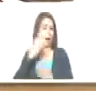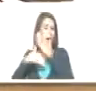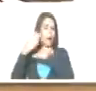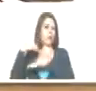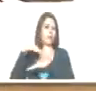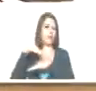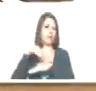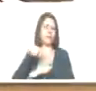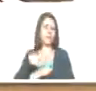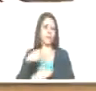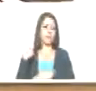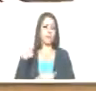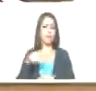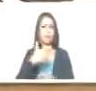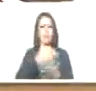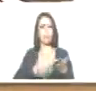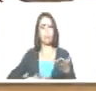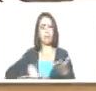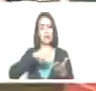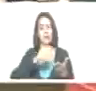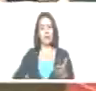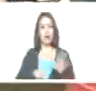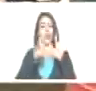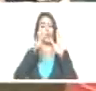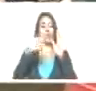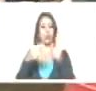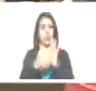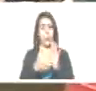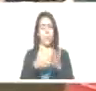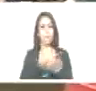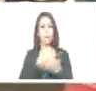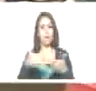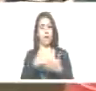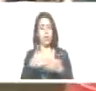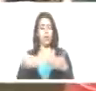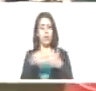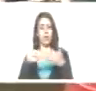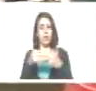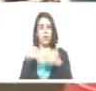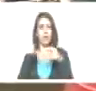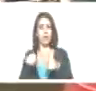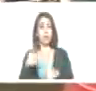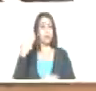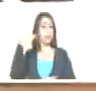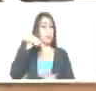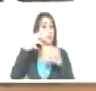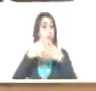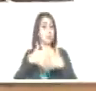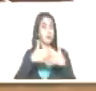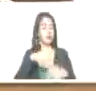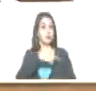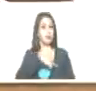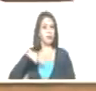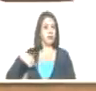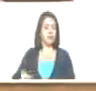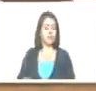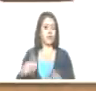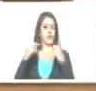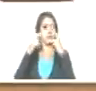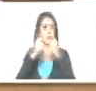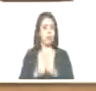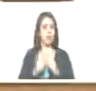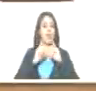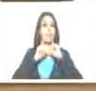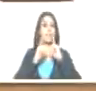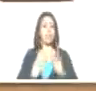dio un contrato por 8 mil millones de dólares a una supuesta empresa china para que administrara el Cementerio General del